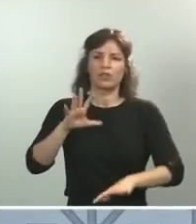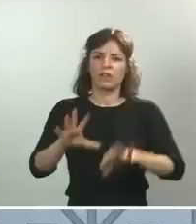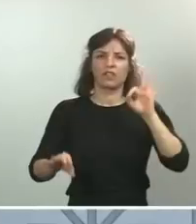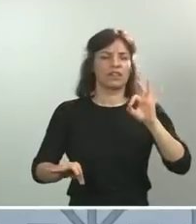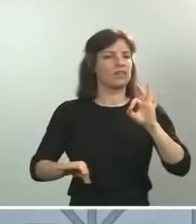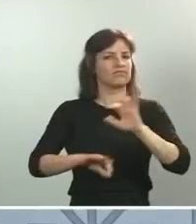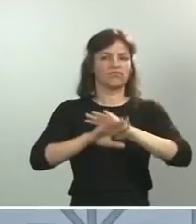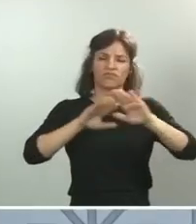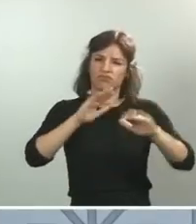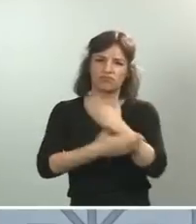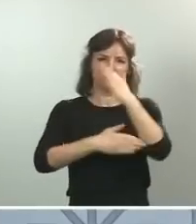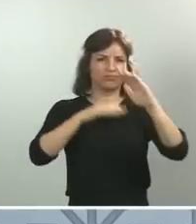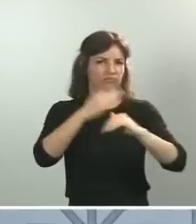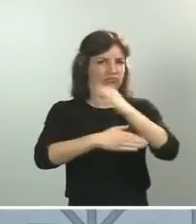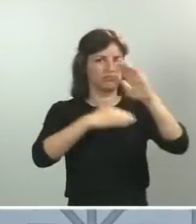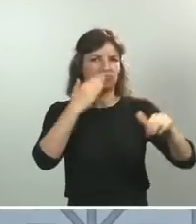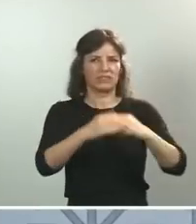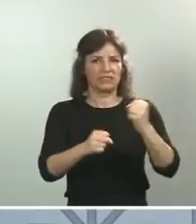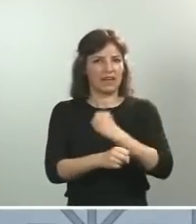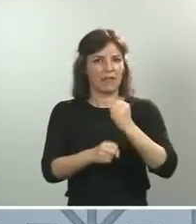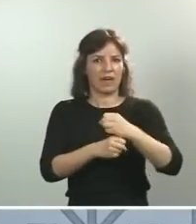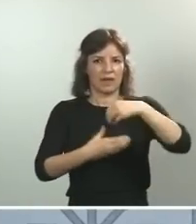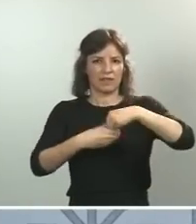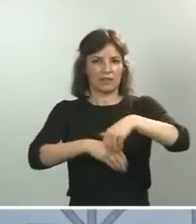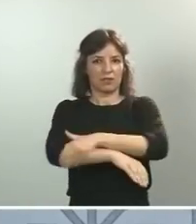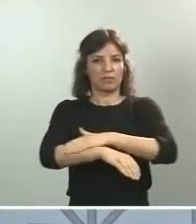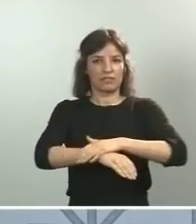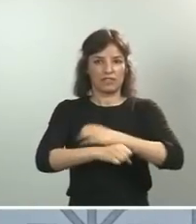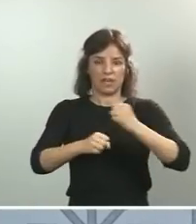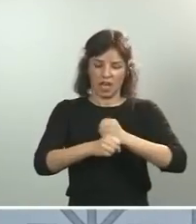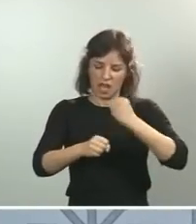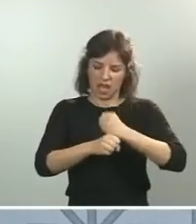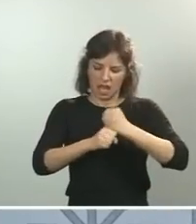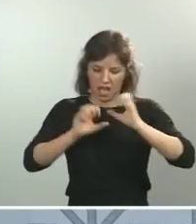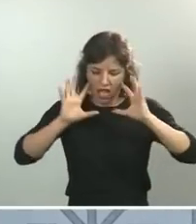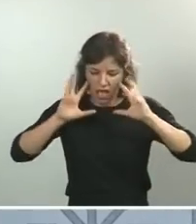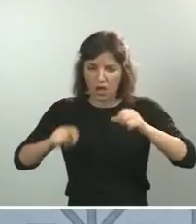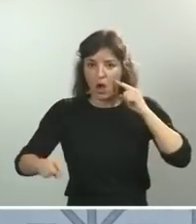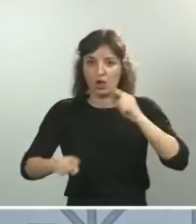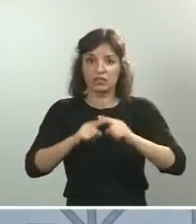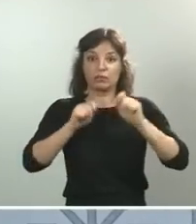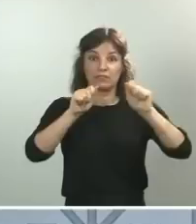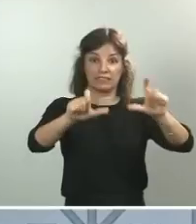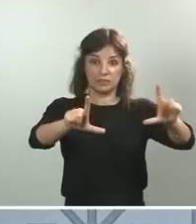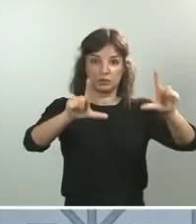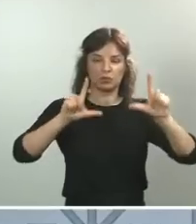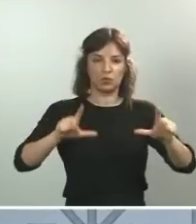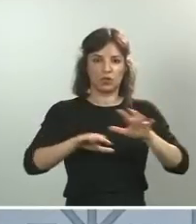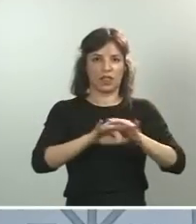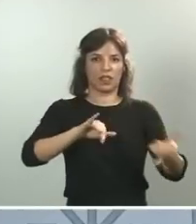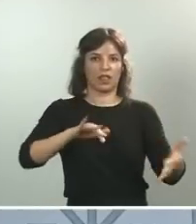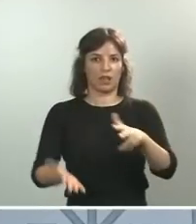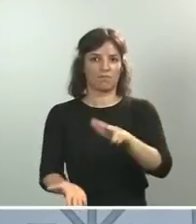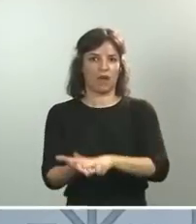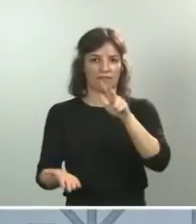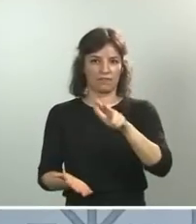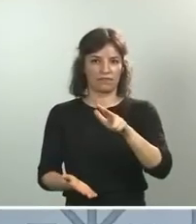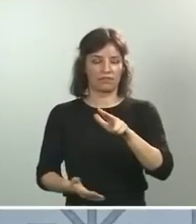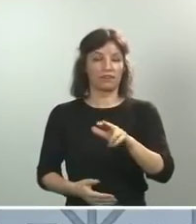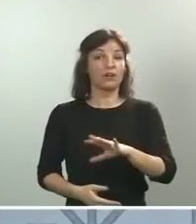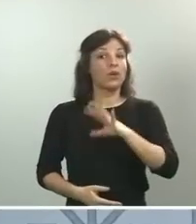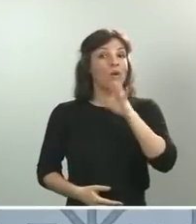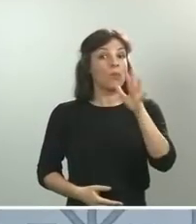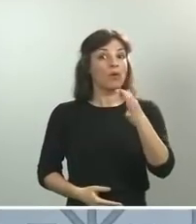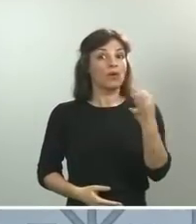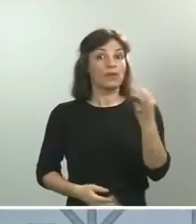trabajando en el Ministerio para poder convalidar estes títulos, porque podían, tenían que convalidar los de forma que nadie pudiera